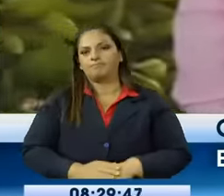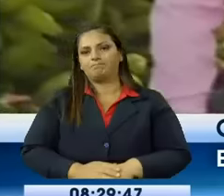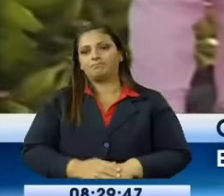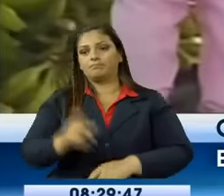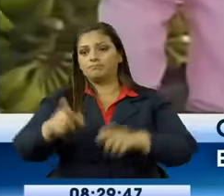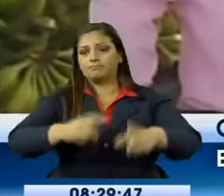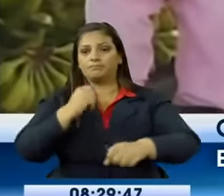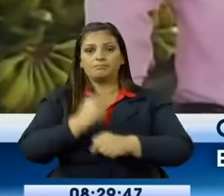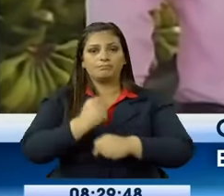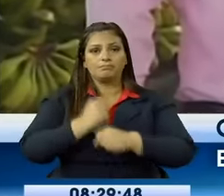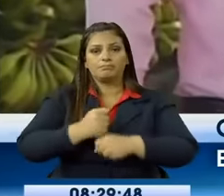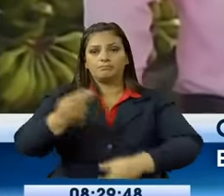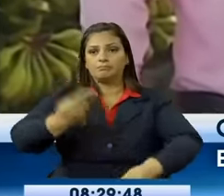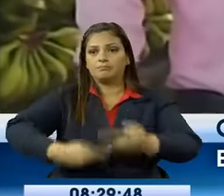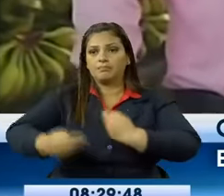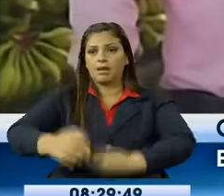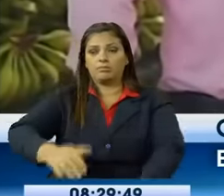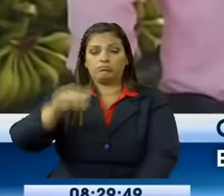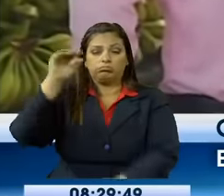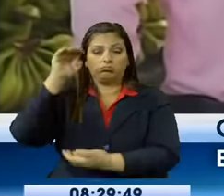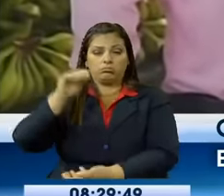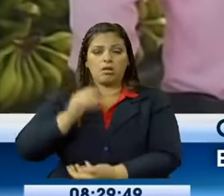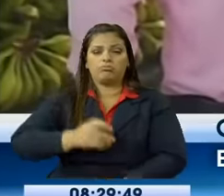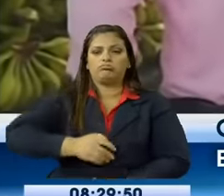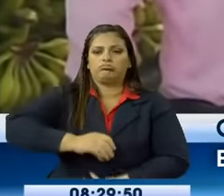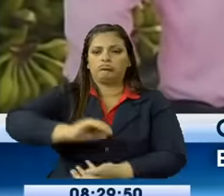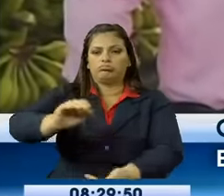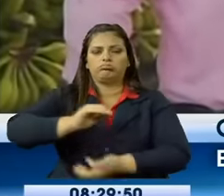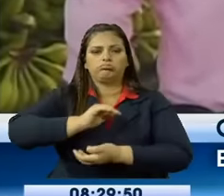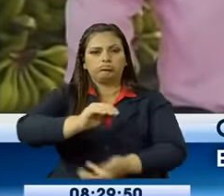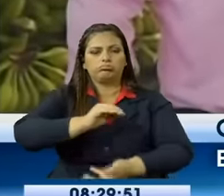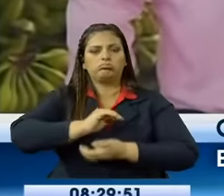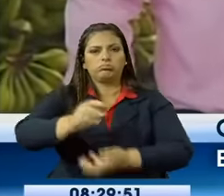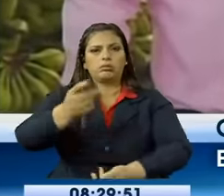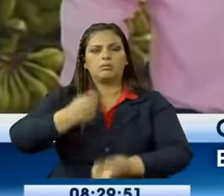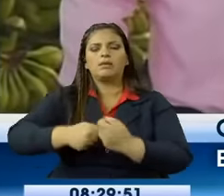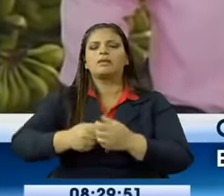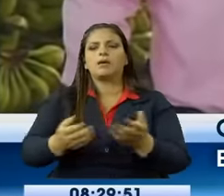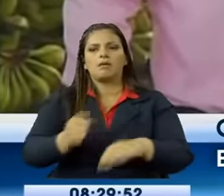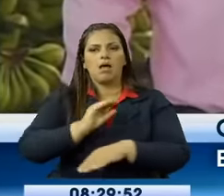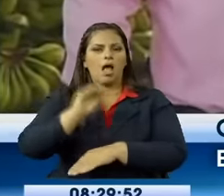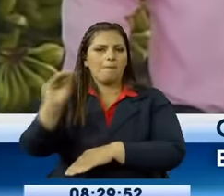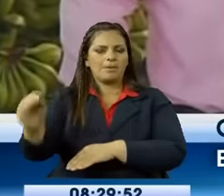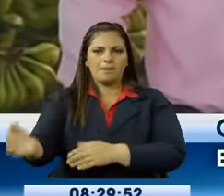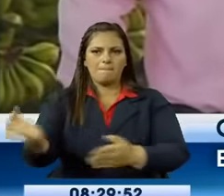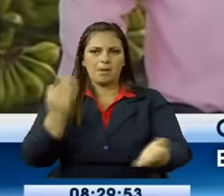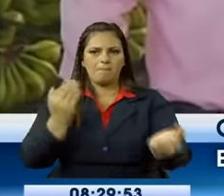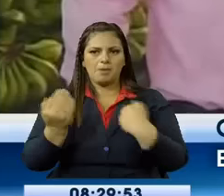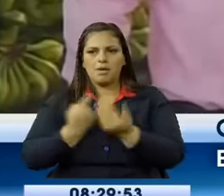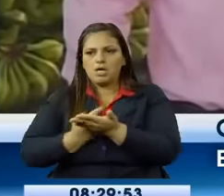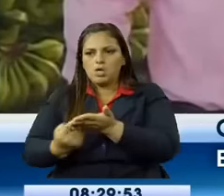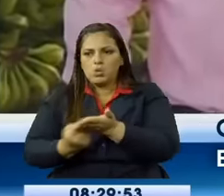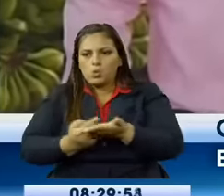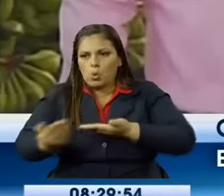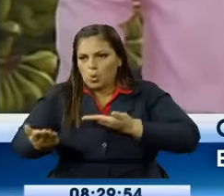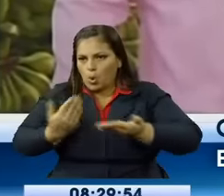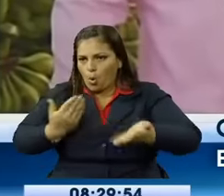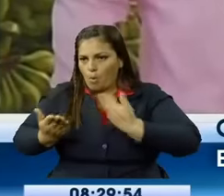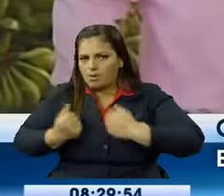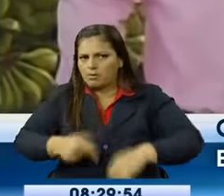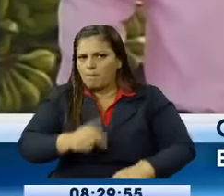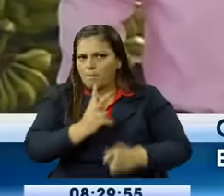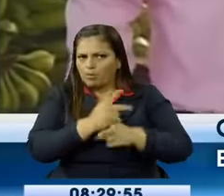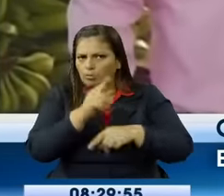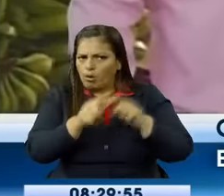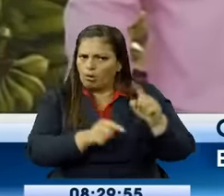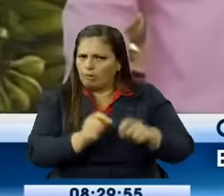una sesión para poder determinar claramente cuáles van a ser los porcentajes donde fluctuarán los incrementos en base al precio de